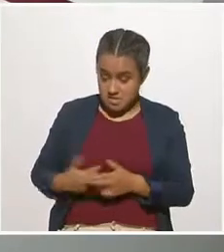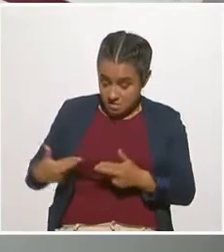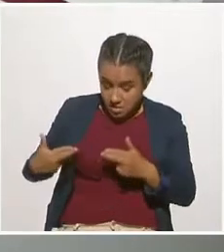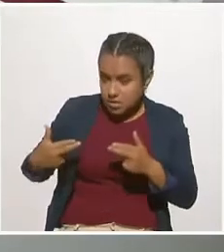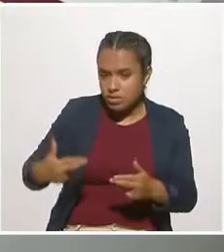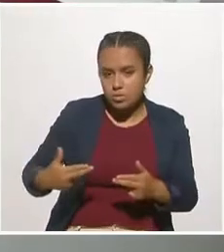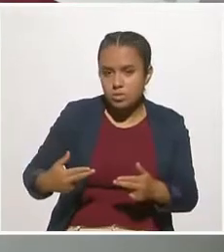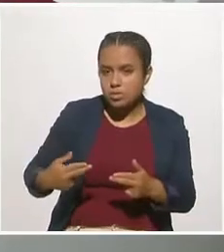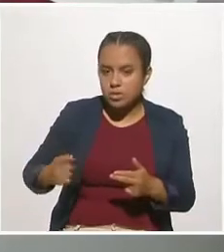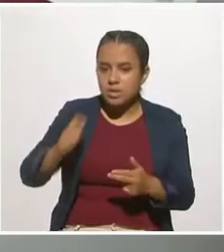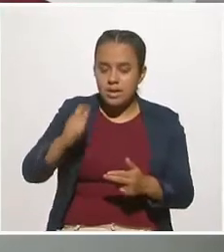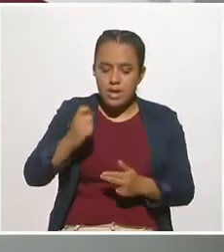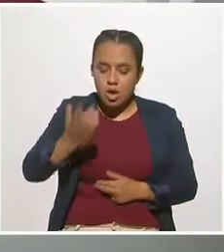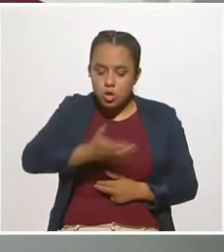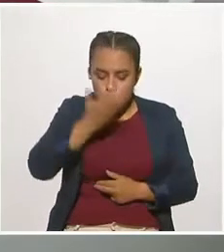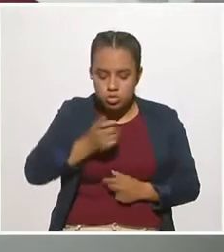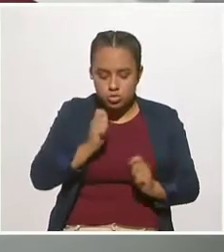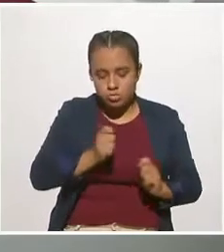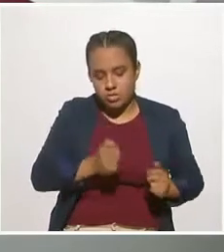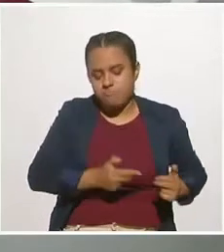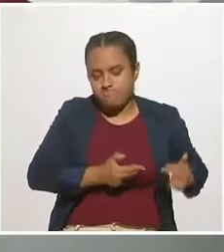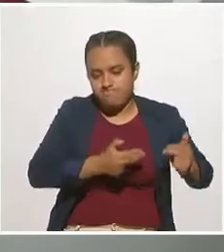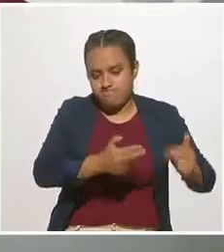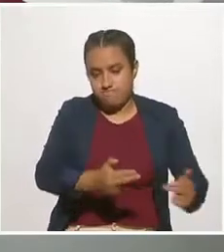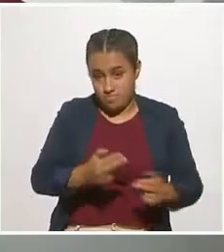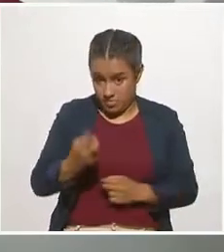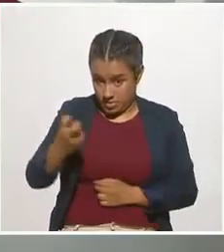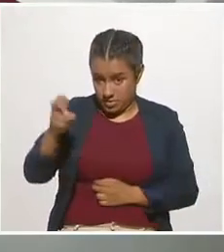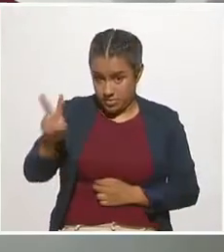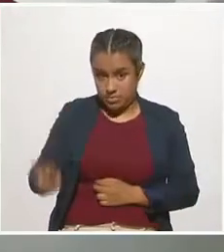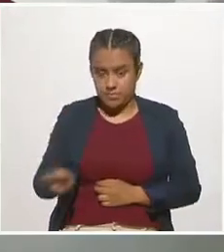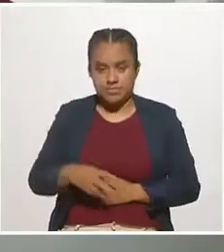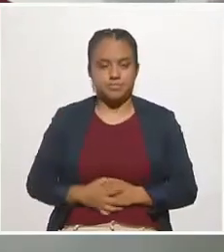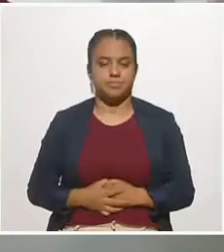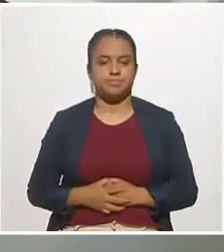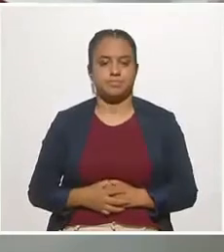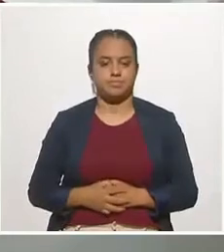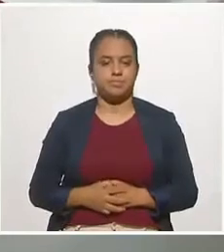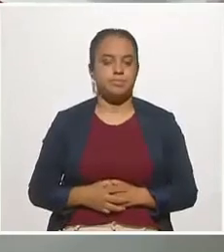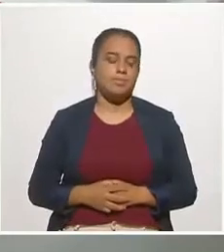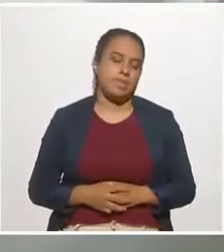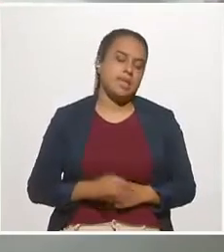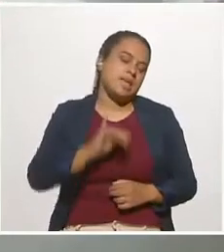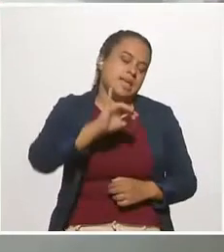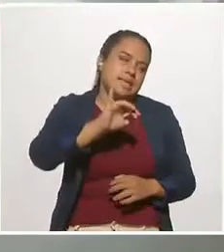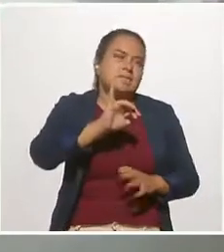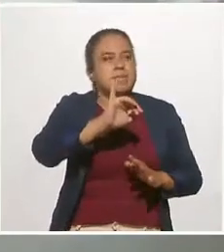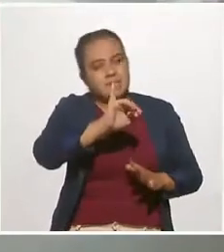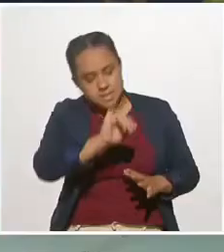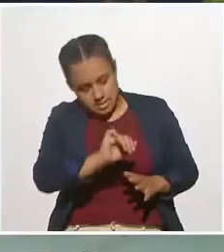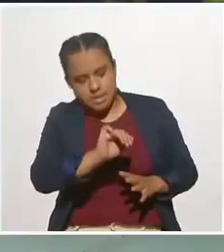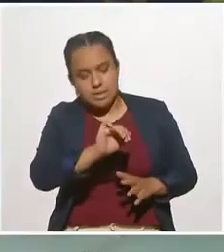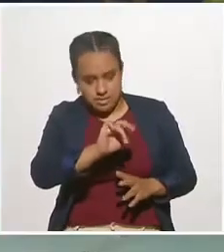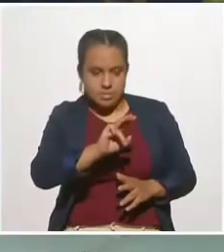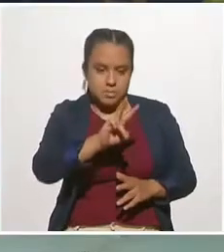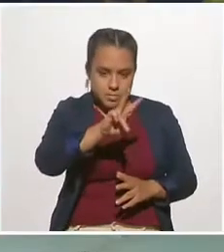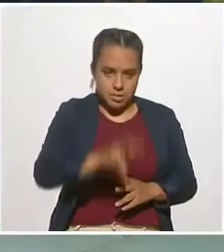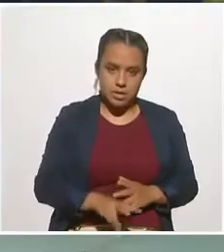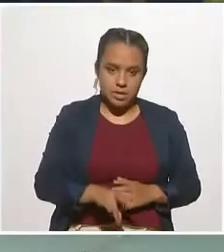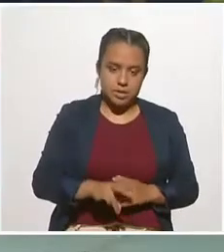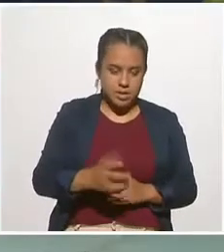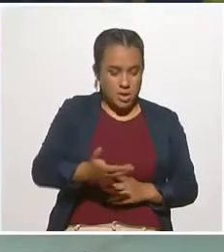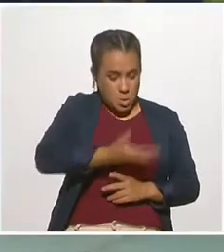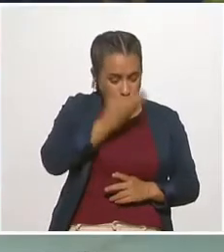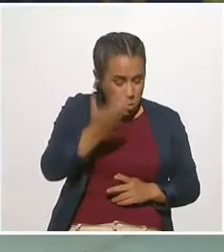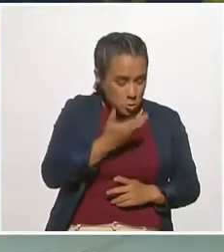hábitos. ¿Esto es verdad, doctora? En parte sí. Sí es verdad que los hábitos definitivamente